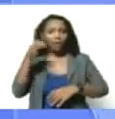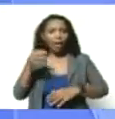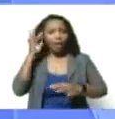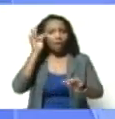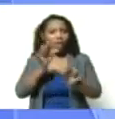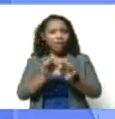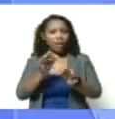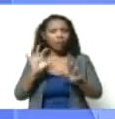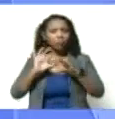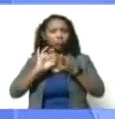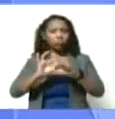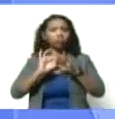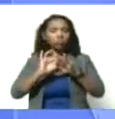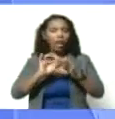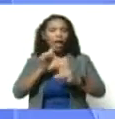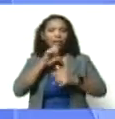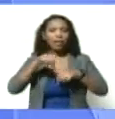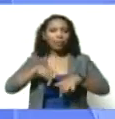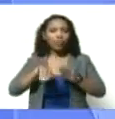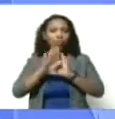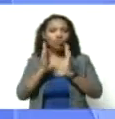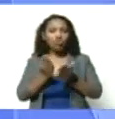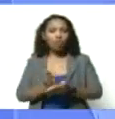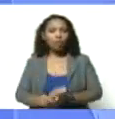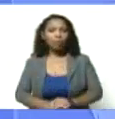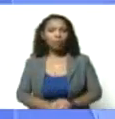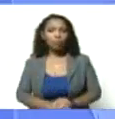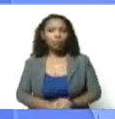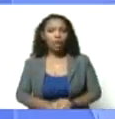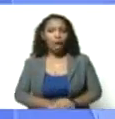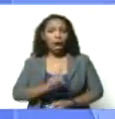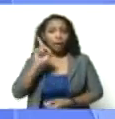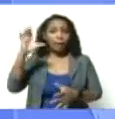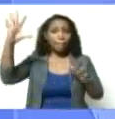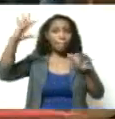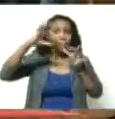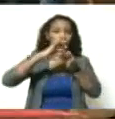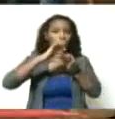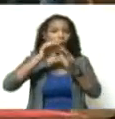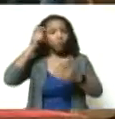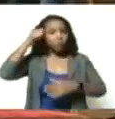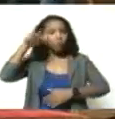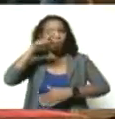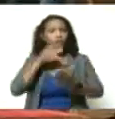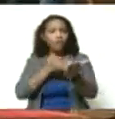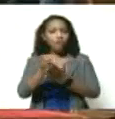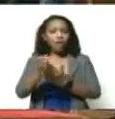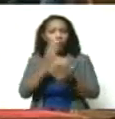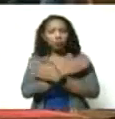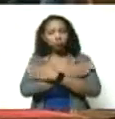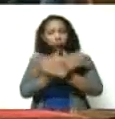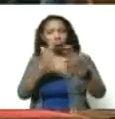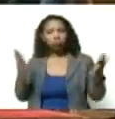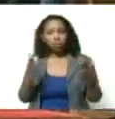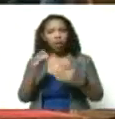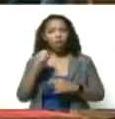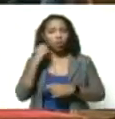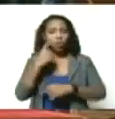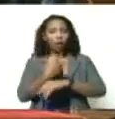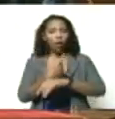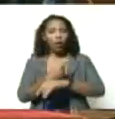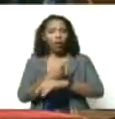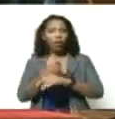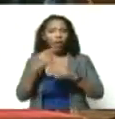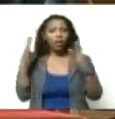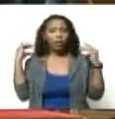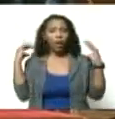le unió aquí en este mundo, a ti, al pueblo fiel. Que tu bondad le una ahora al coro de los